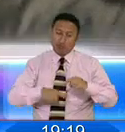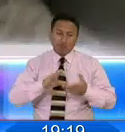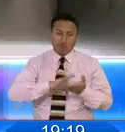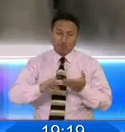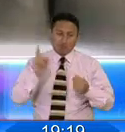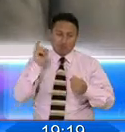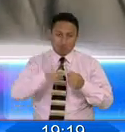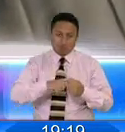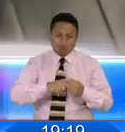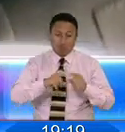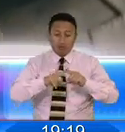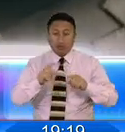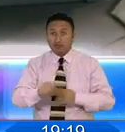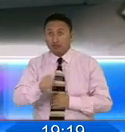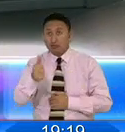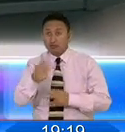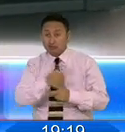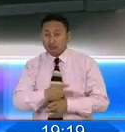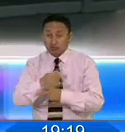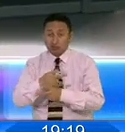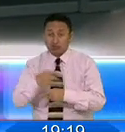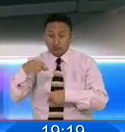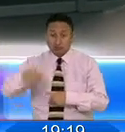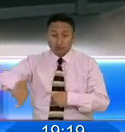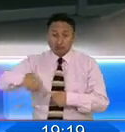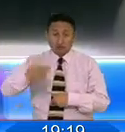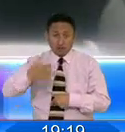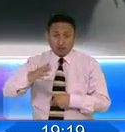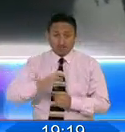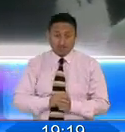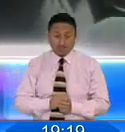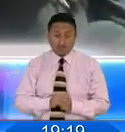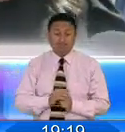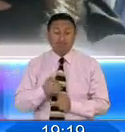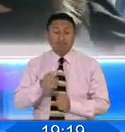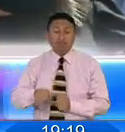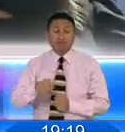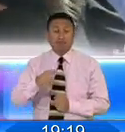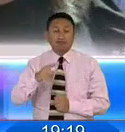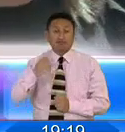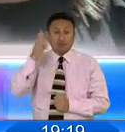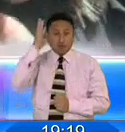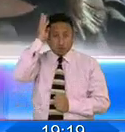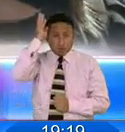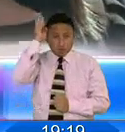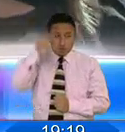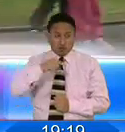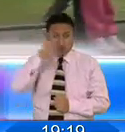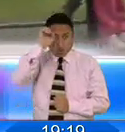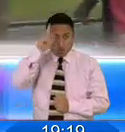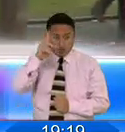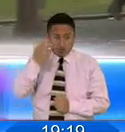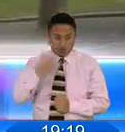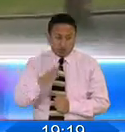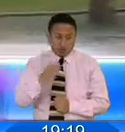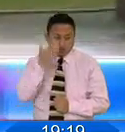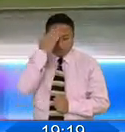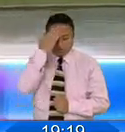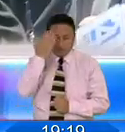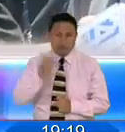tendrían que excusar otros ediles que forman parte de la misma, ya que a decir de Yunda, han anticipado su criterio con respecto a su